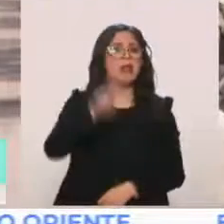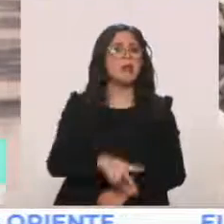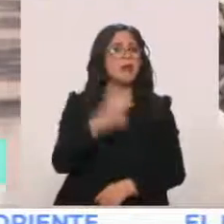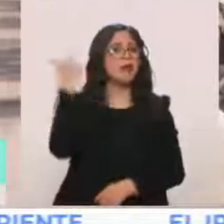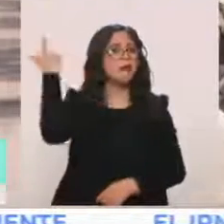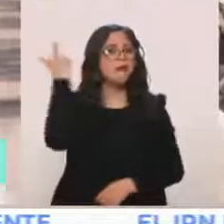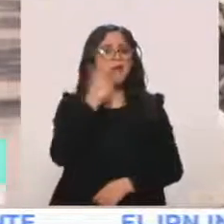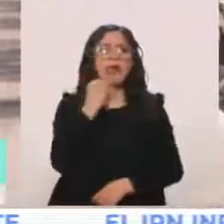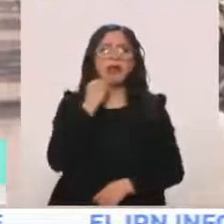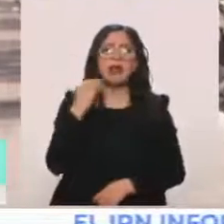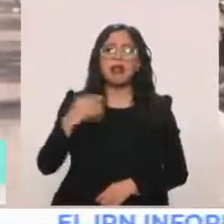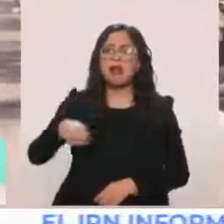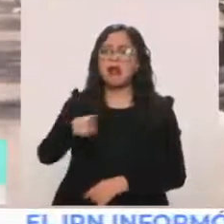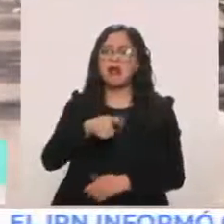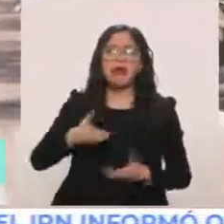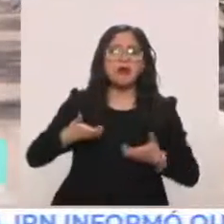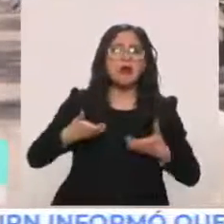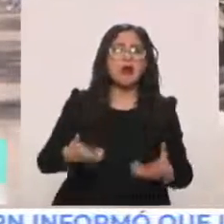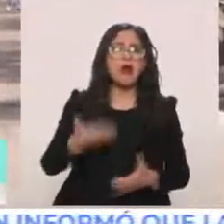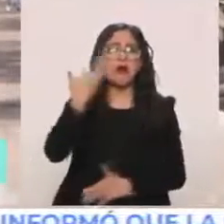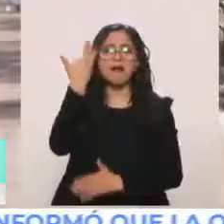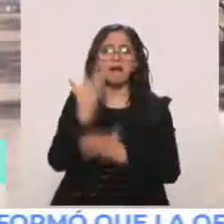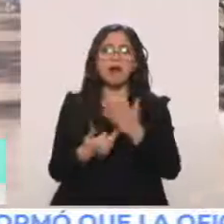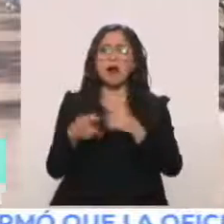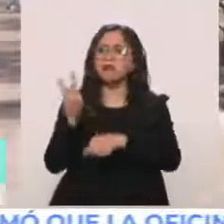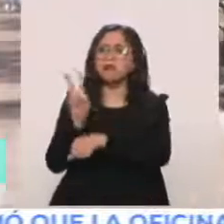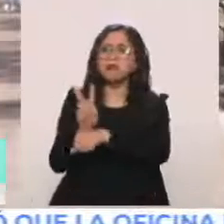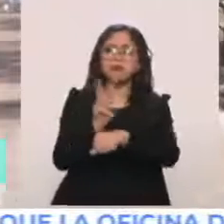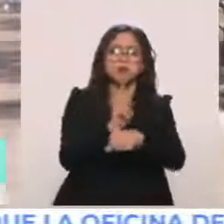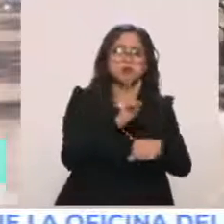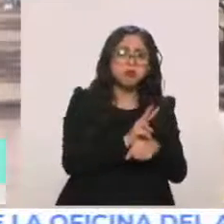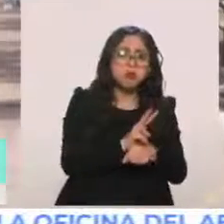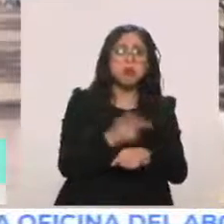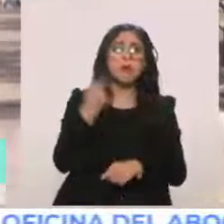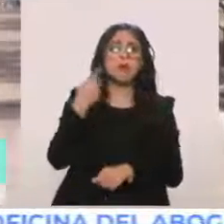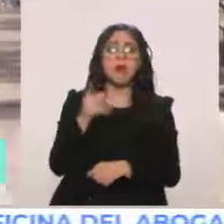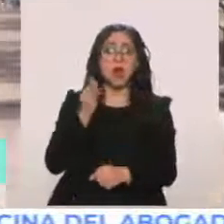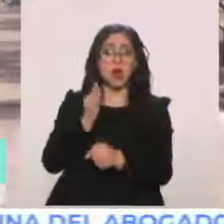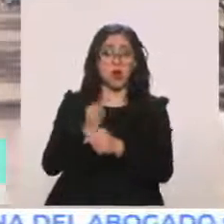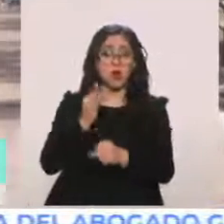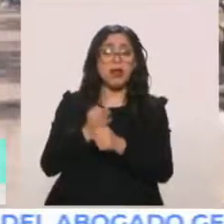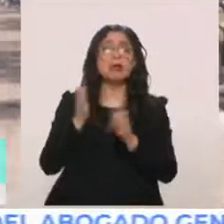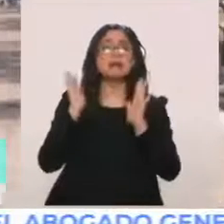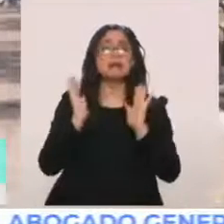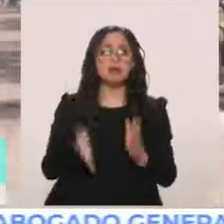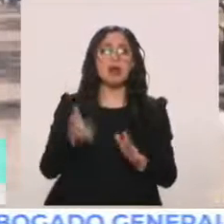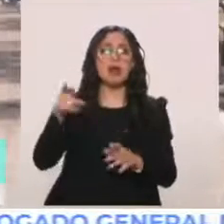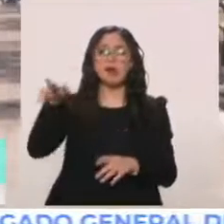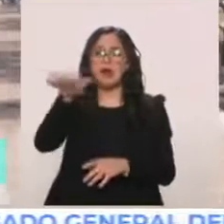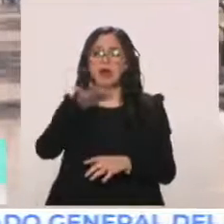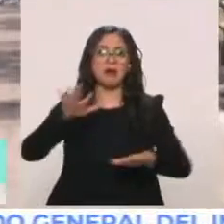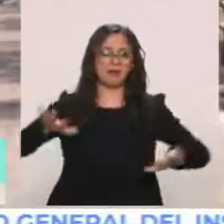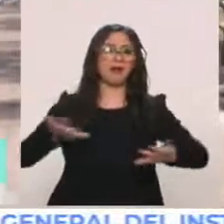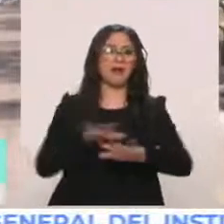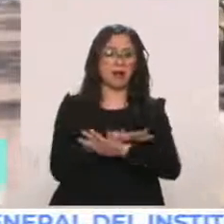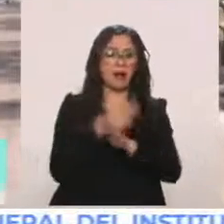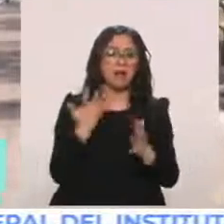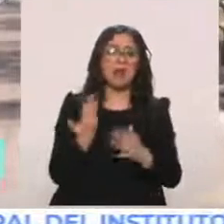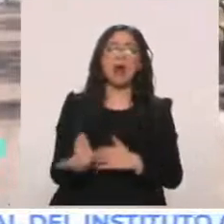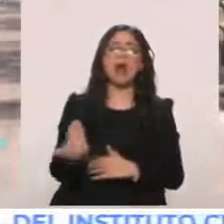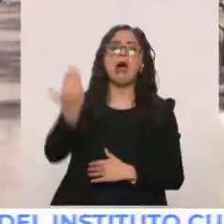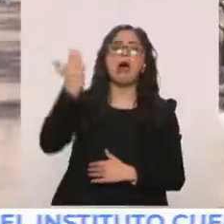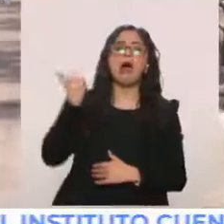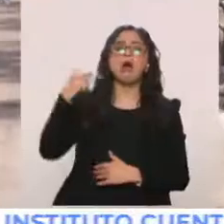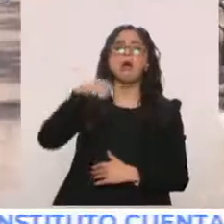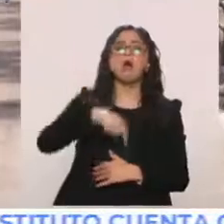inseguridad y pues realmente lo que ahorita hay, pues nada que ver, ¿no? Lo que estaba era